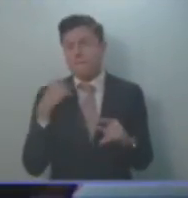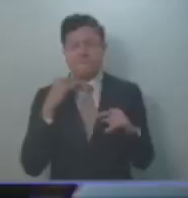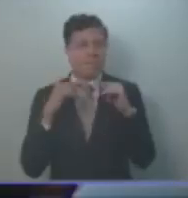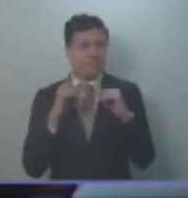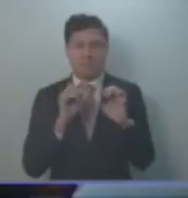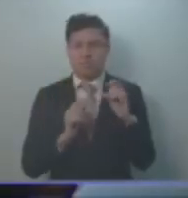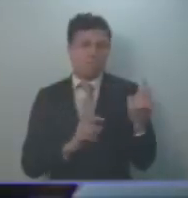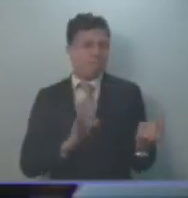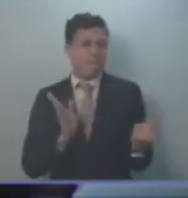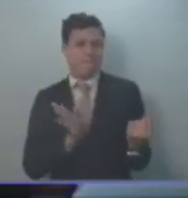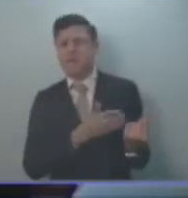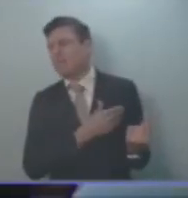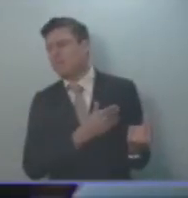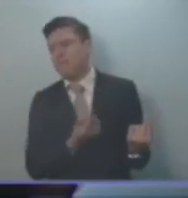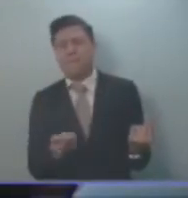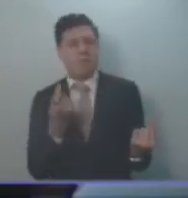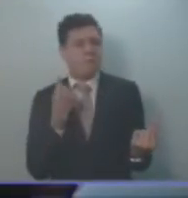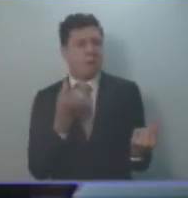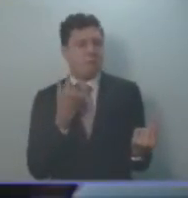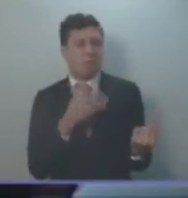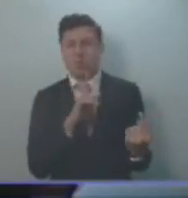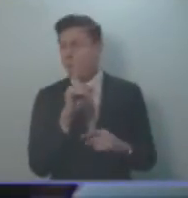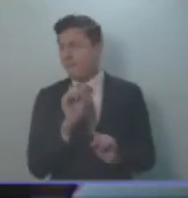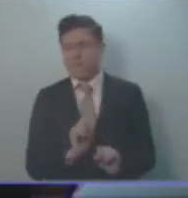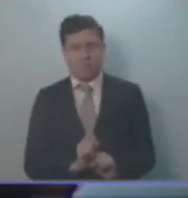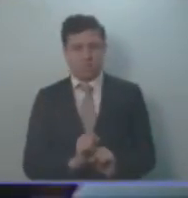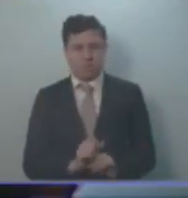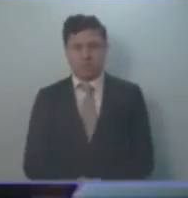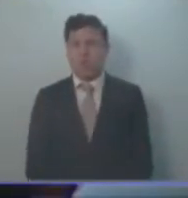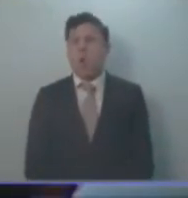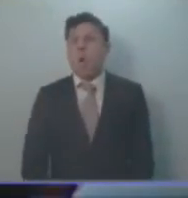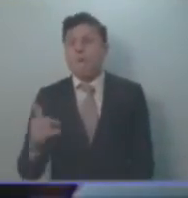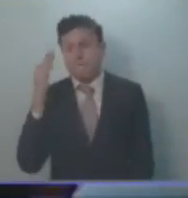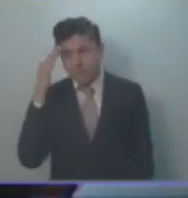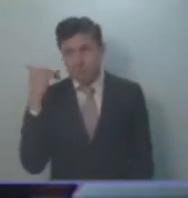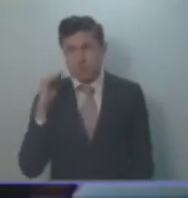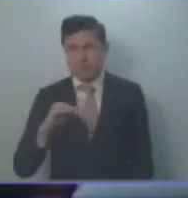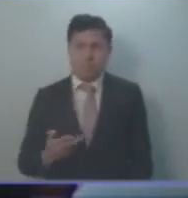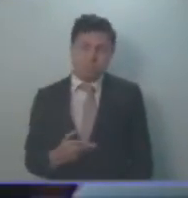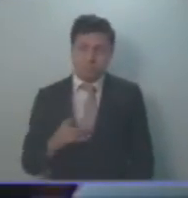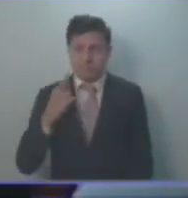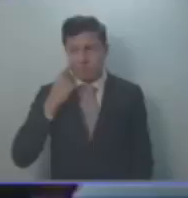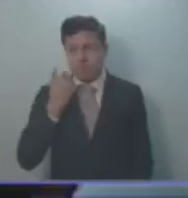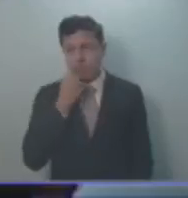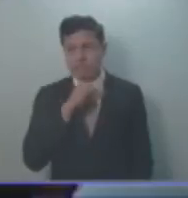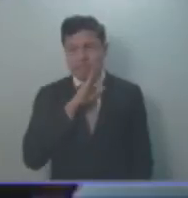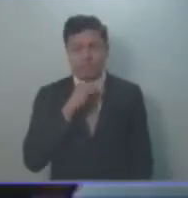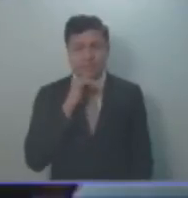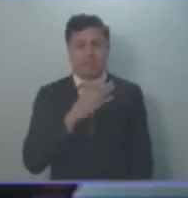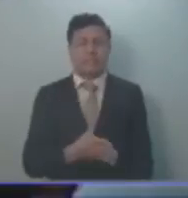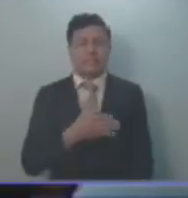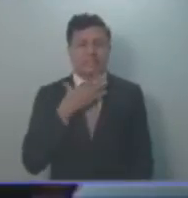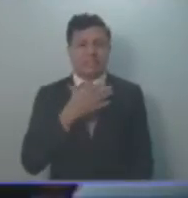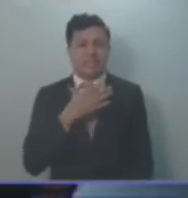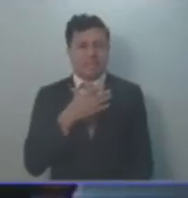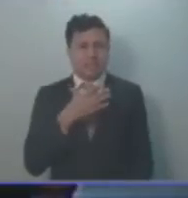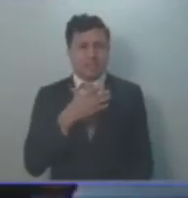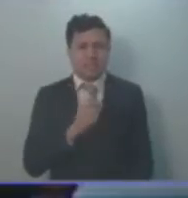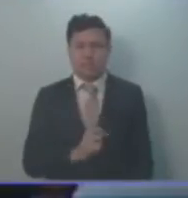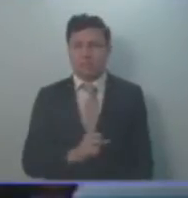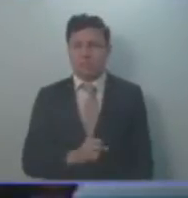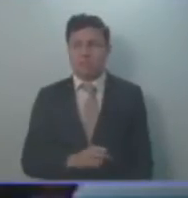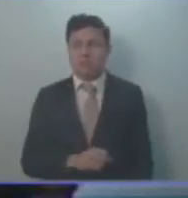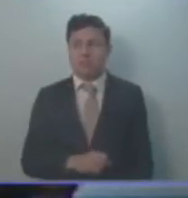Numeral 11E. Asignar a mujeres embarazadas o que padezcan de enfermedades crónicas incapacitantes